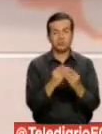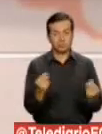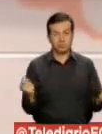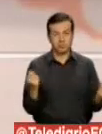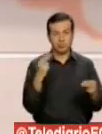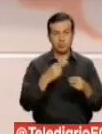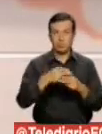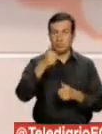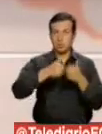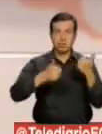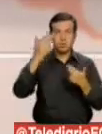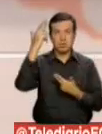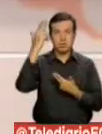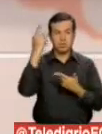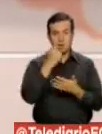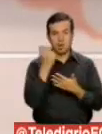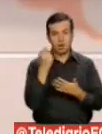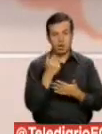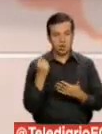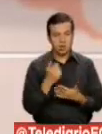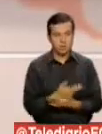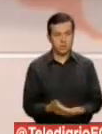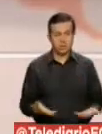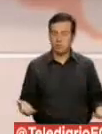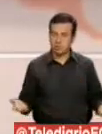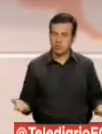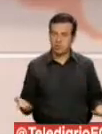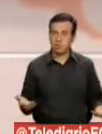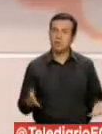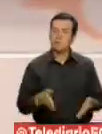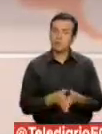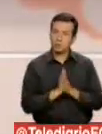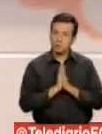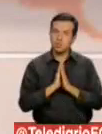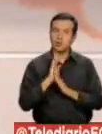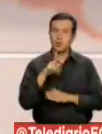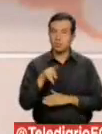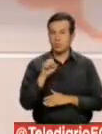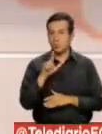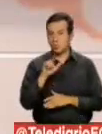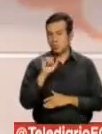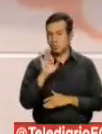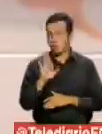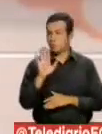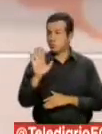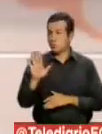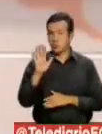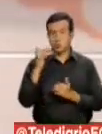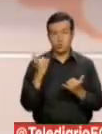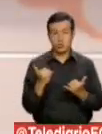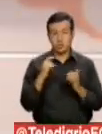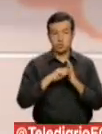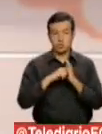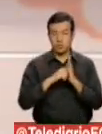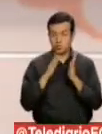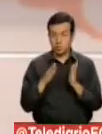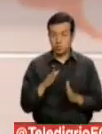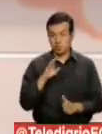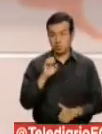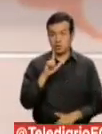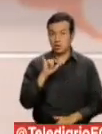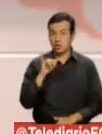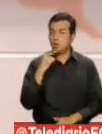nombres de generales. Entonces, en ese sentido, habrá también que pedir al señor Carlos Pólit, porque según el actual contralor Pablo